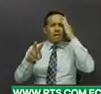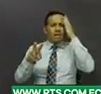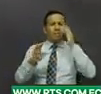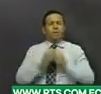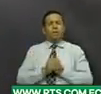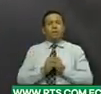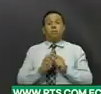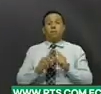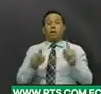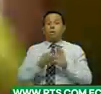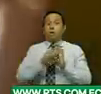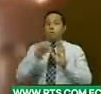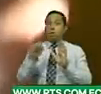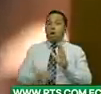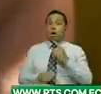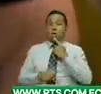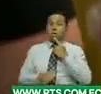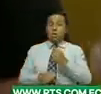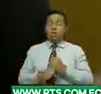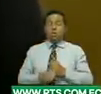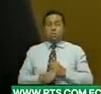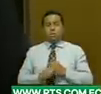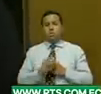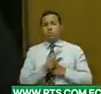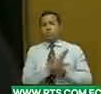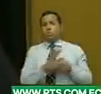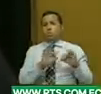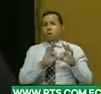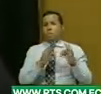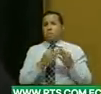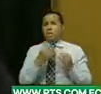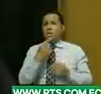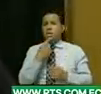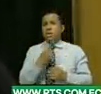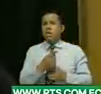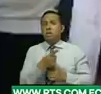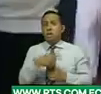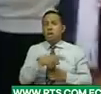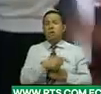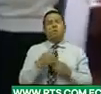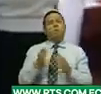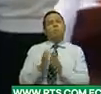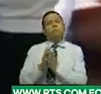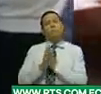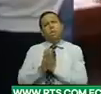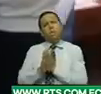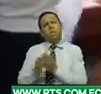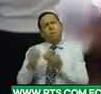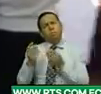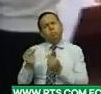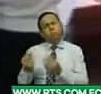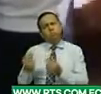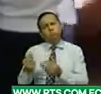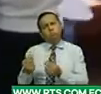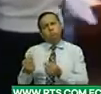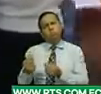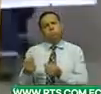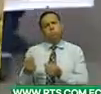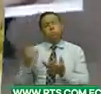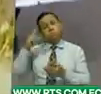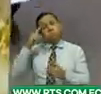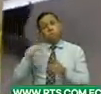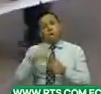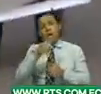abogado expresa que la familia de Vaquerizo se encuentra nuevamente pidiendo celeridad a la espera de que los prófugos de la